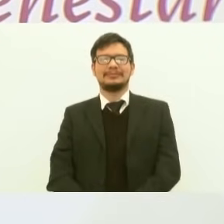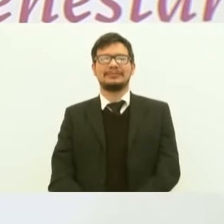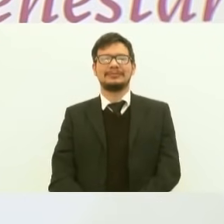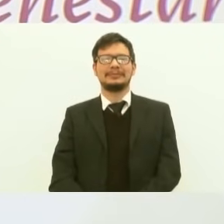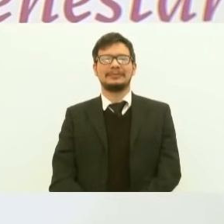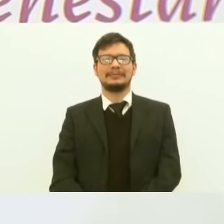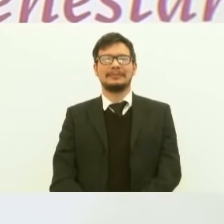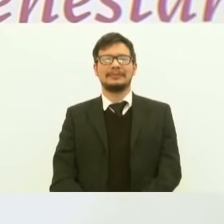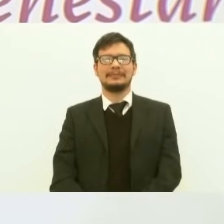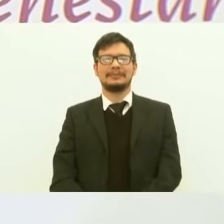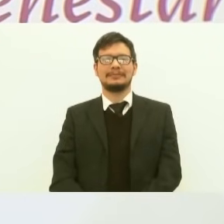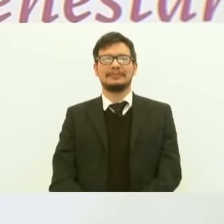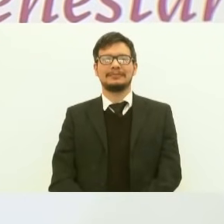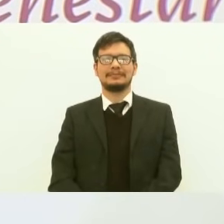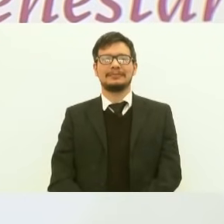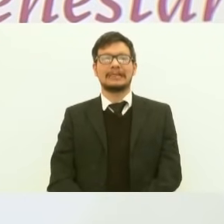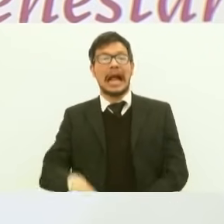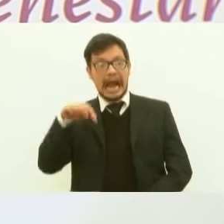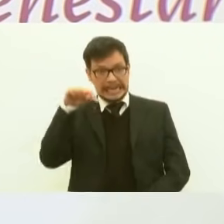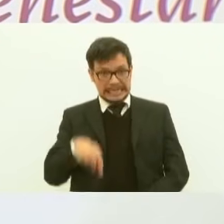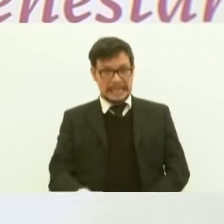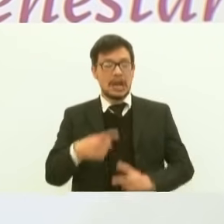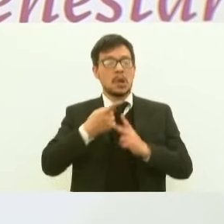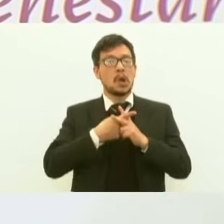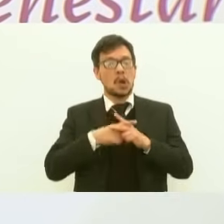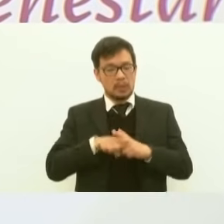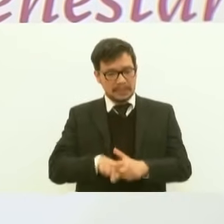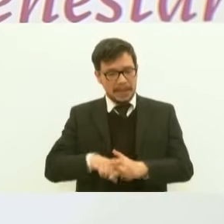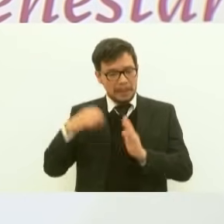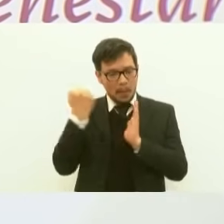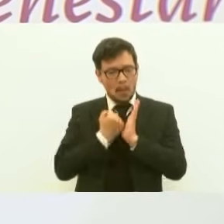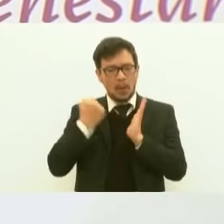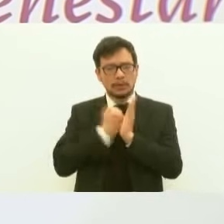Aquí iniciamos la lucha.